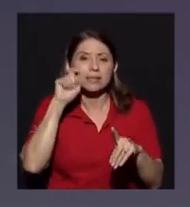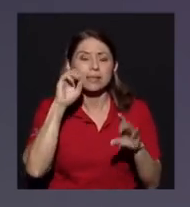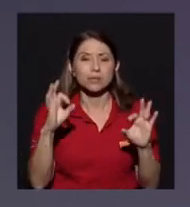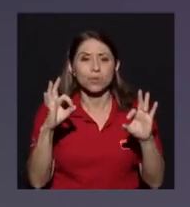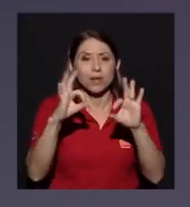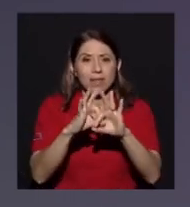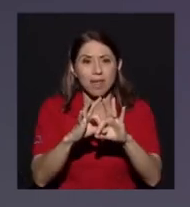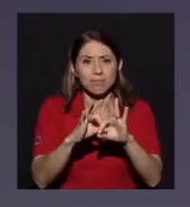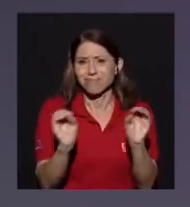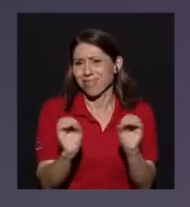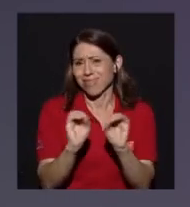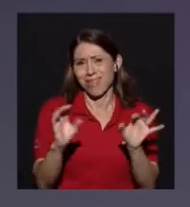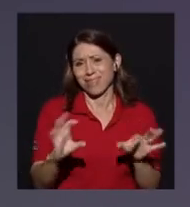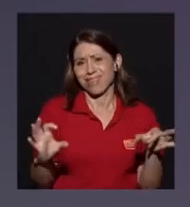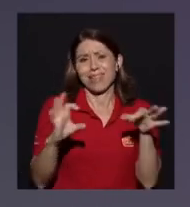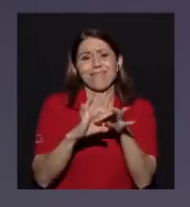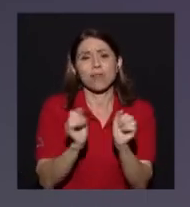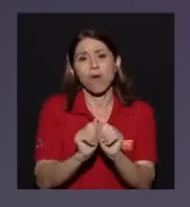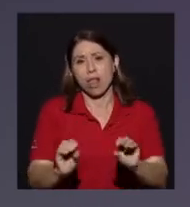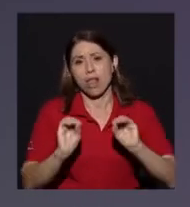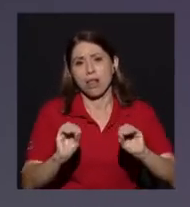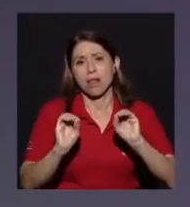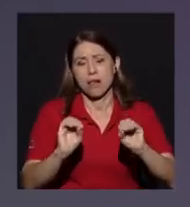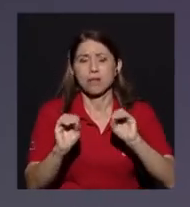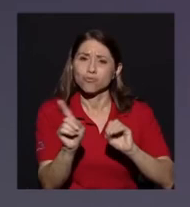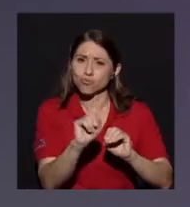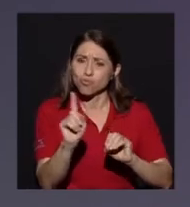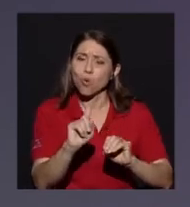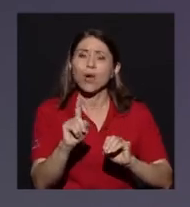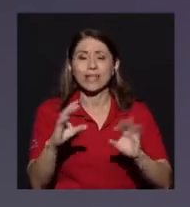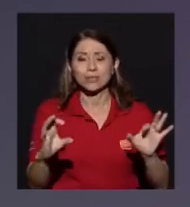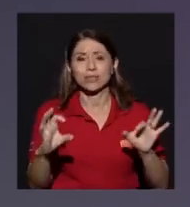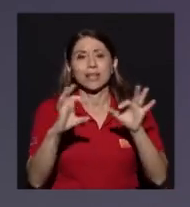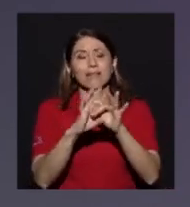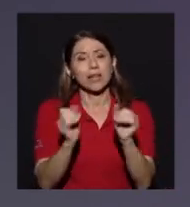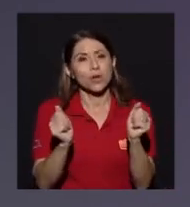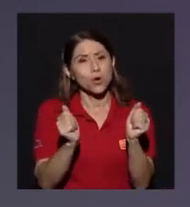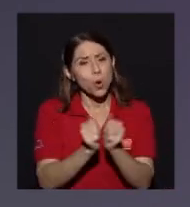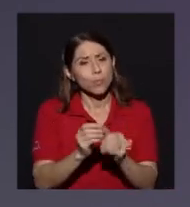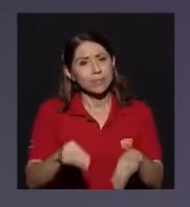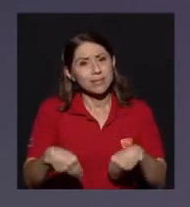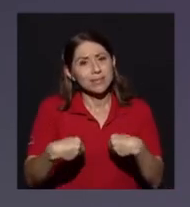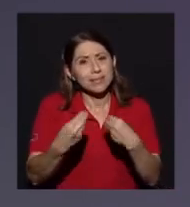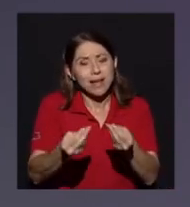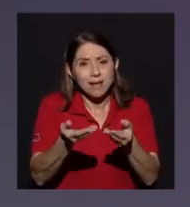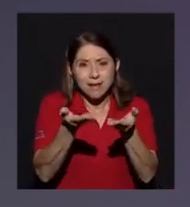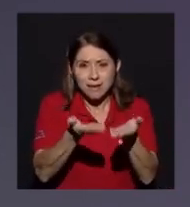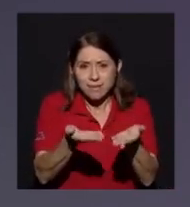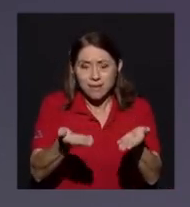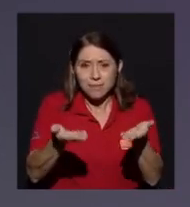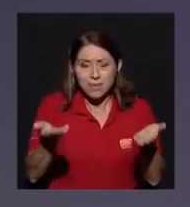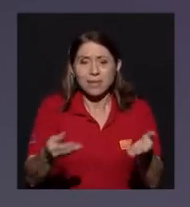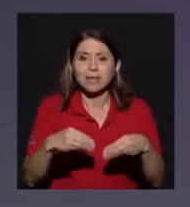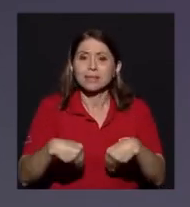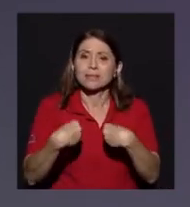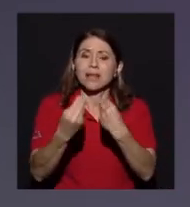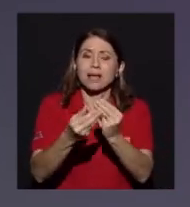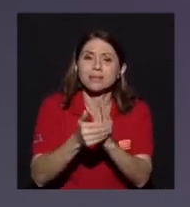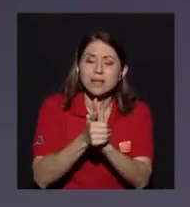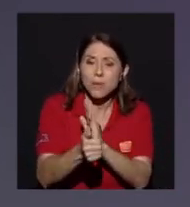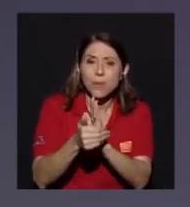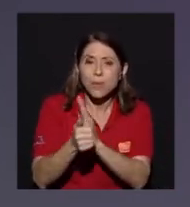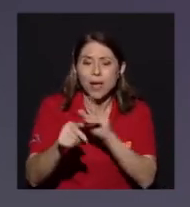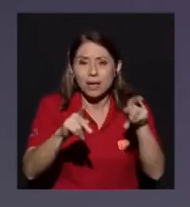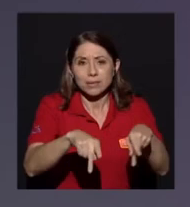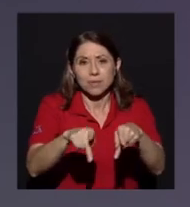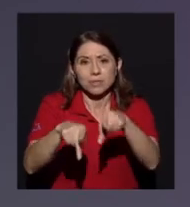con adoctrinamiento tiene que ver con prestar una serie de herramientas e instrumentos de competencias a las personas